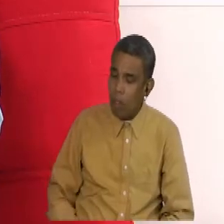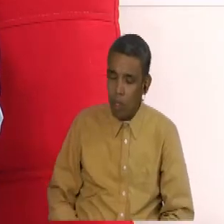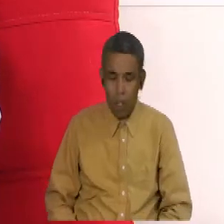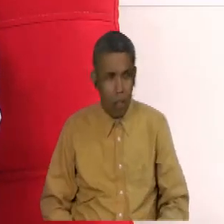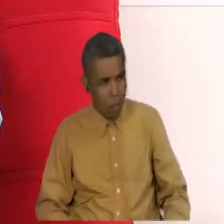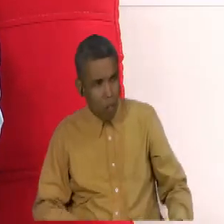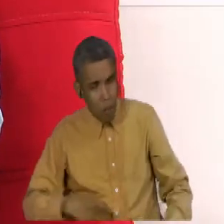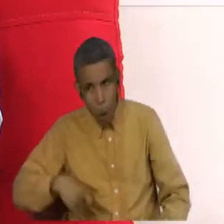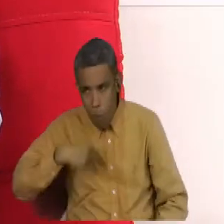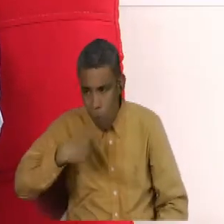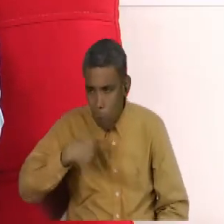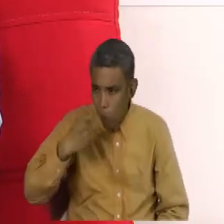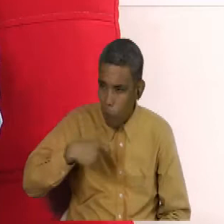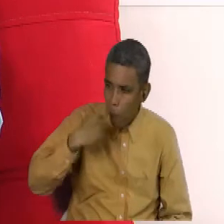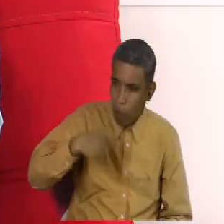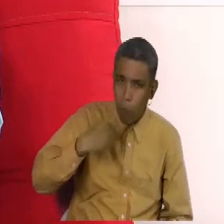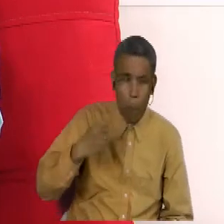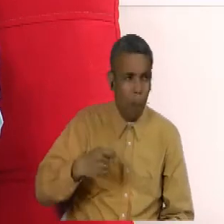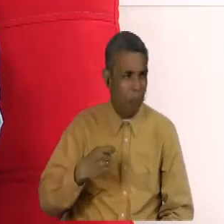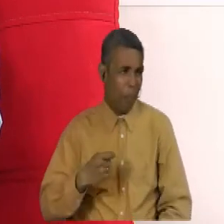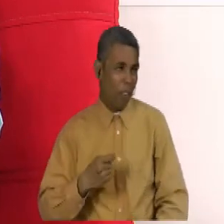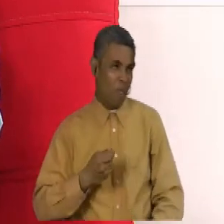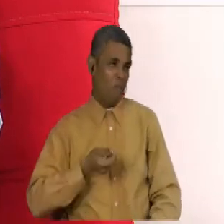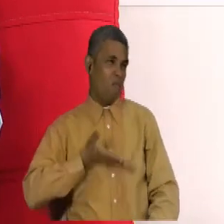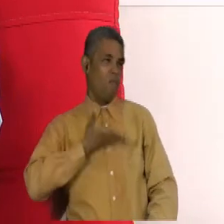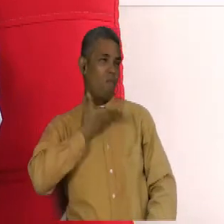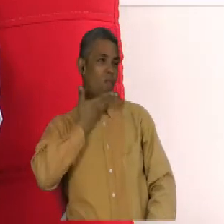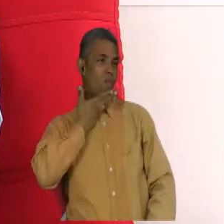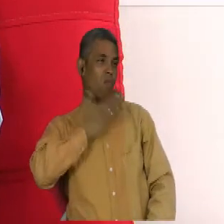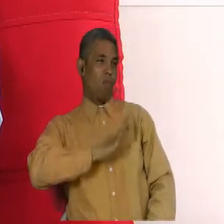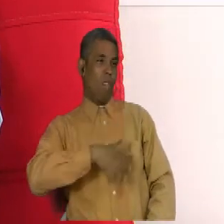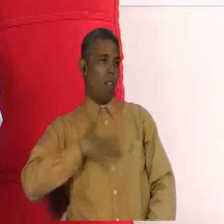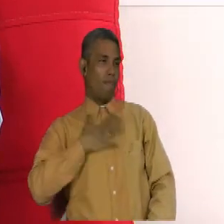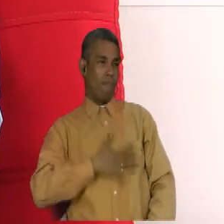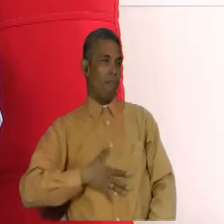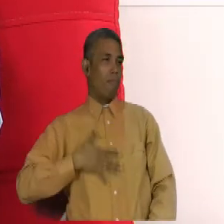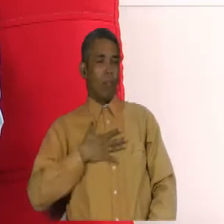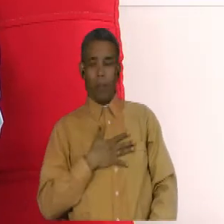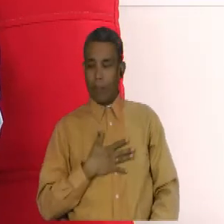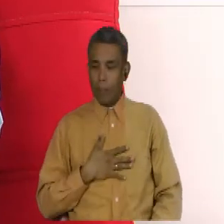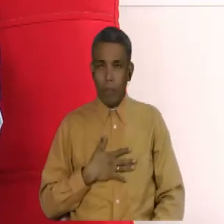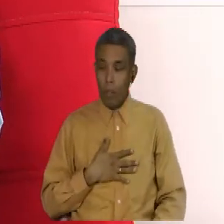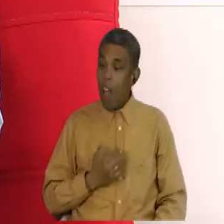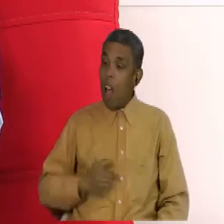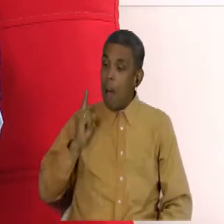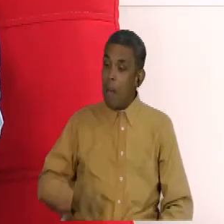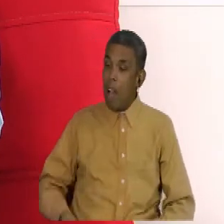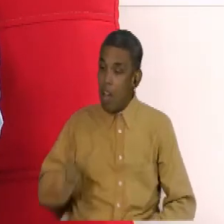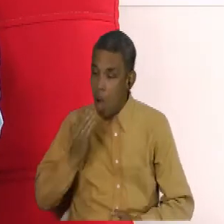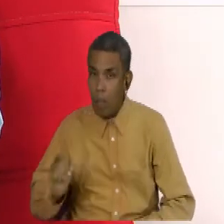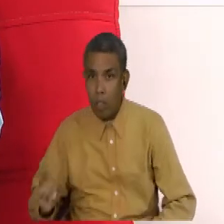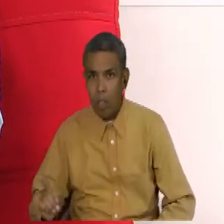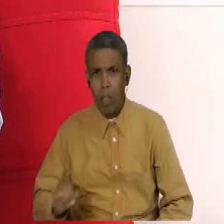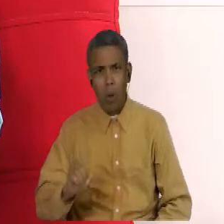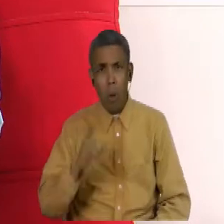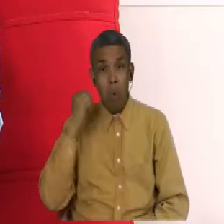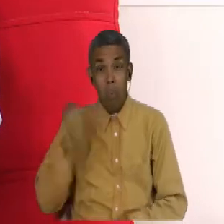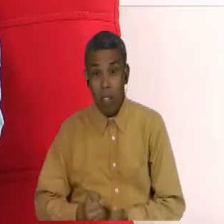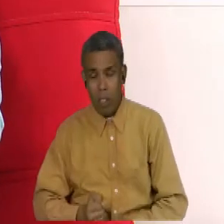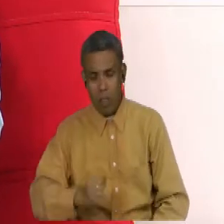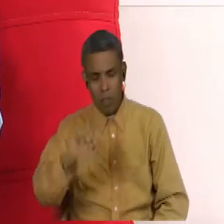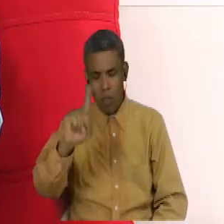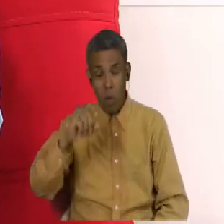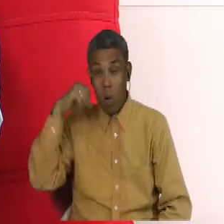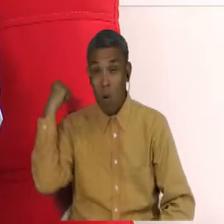los principios fundamentales en nutrir a un niño debe ser: nunca lo obligues a comer,